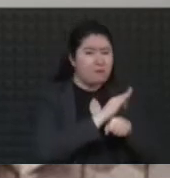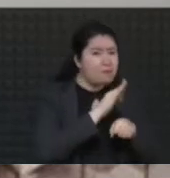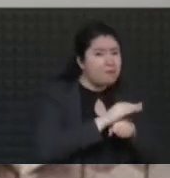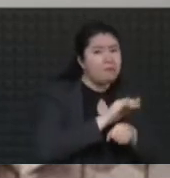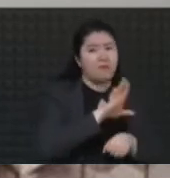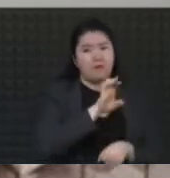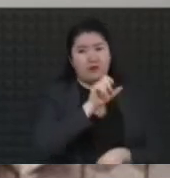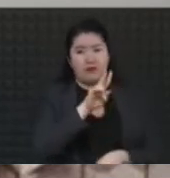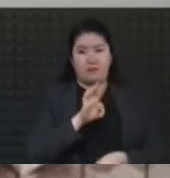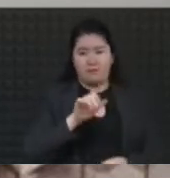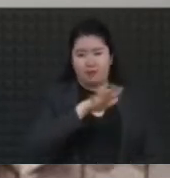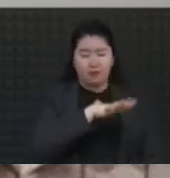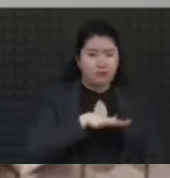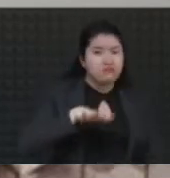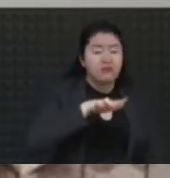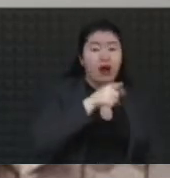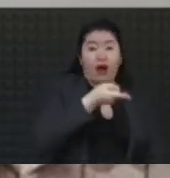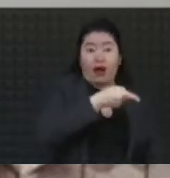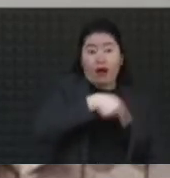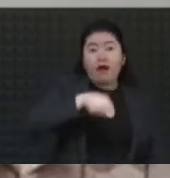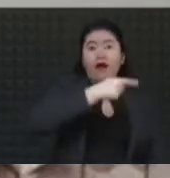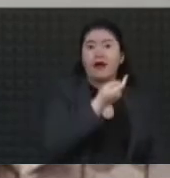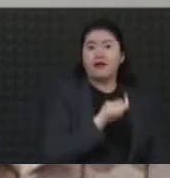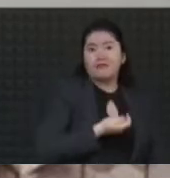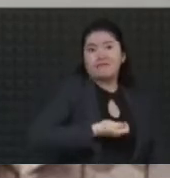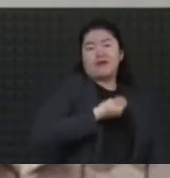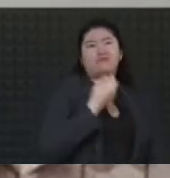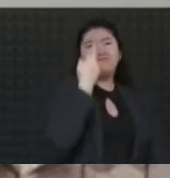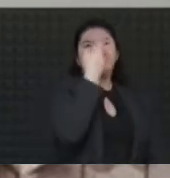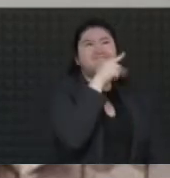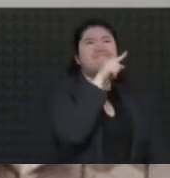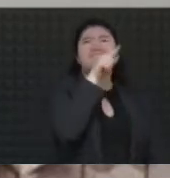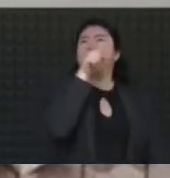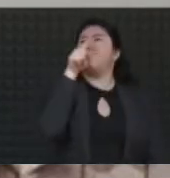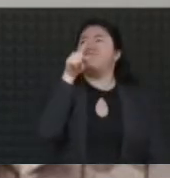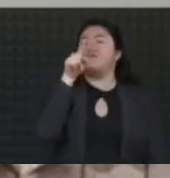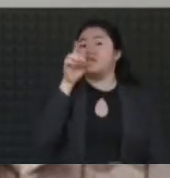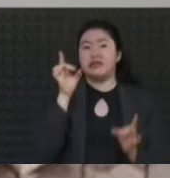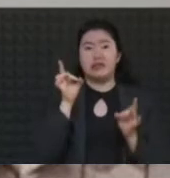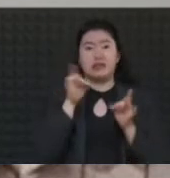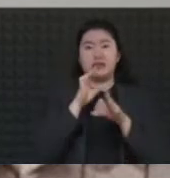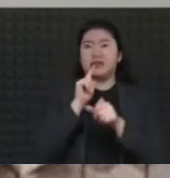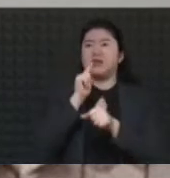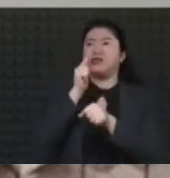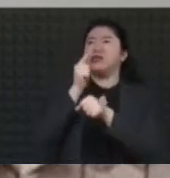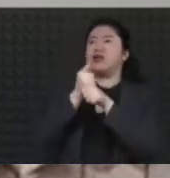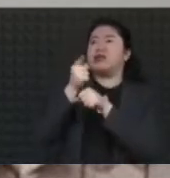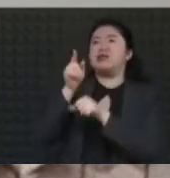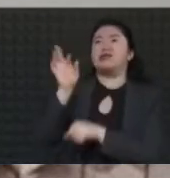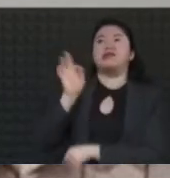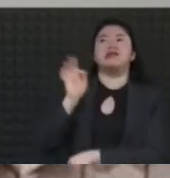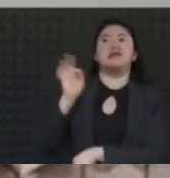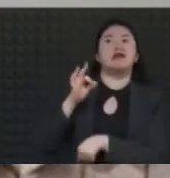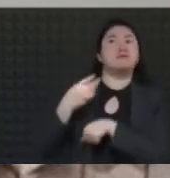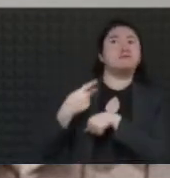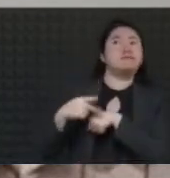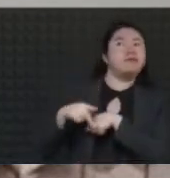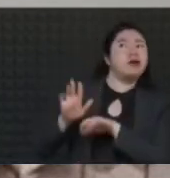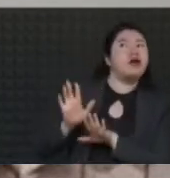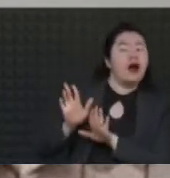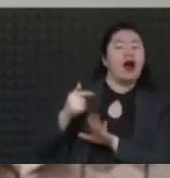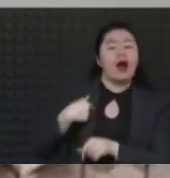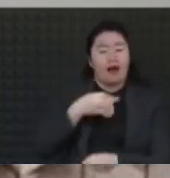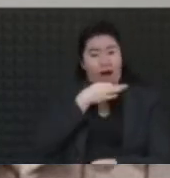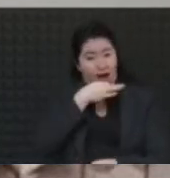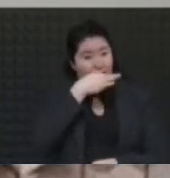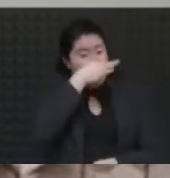y si encuentran algo que pudiera representar lo que ellos considerarían un algún tipo de riesgo, entonces ya se invita al